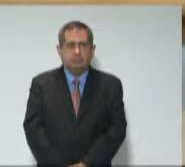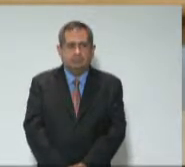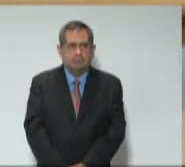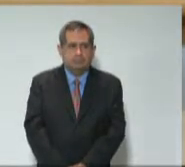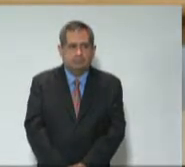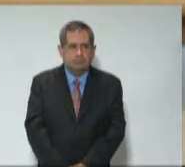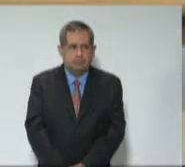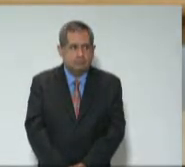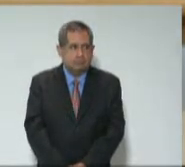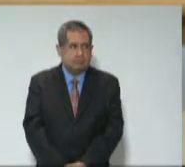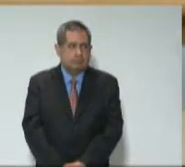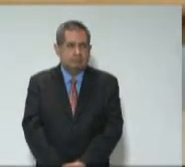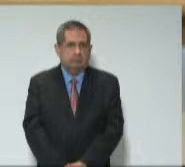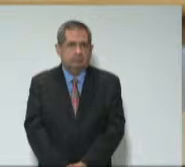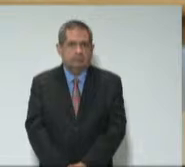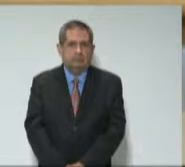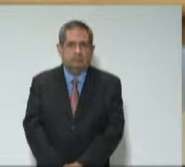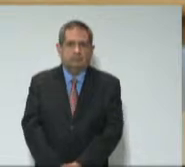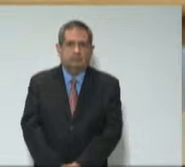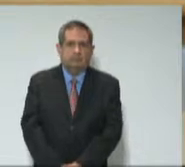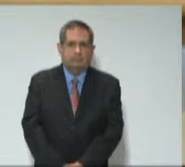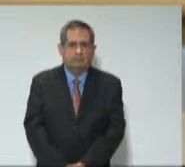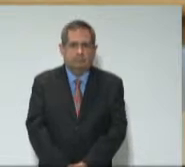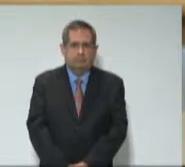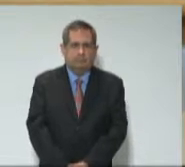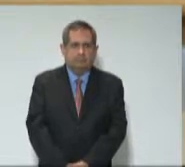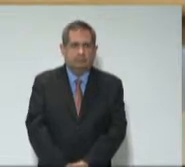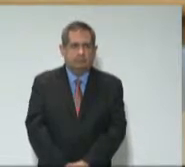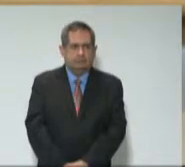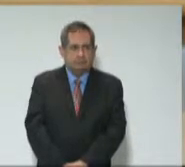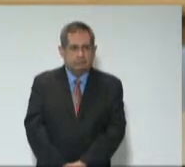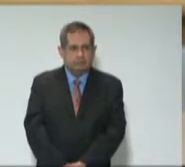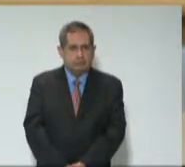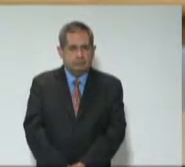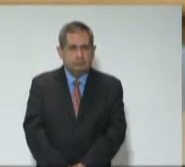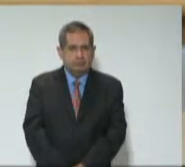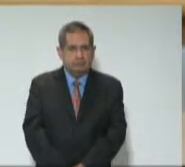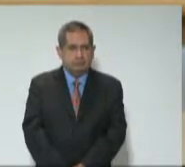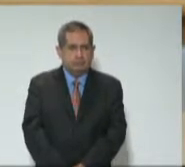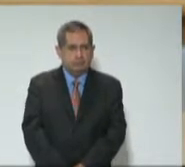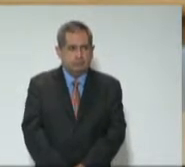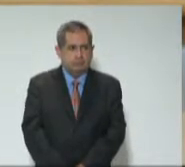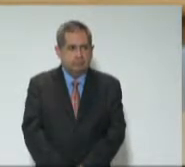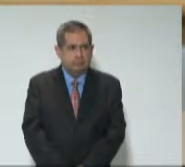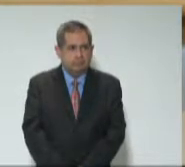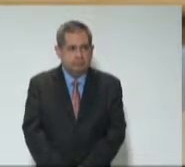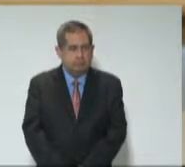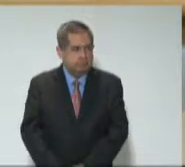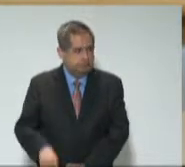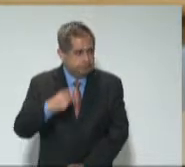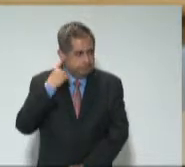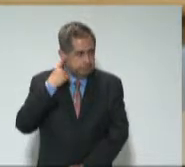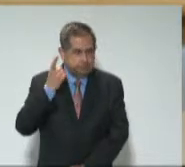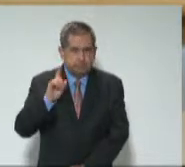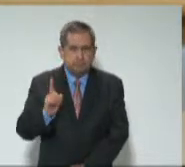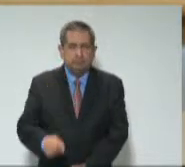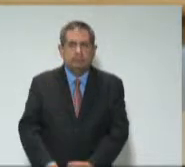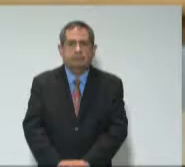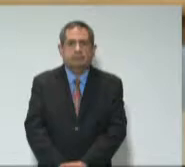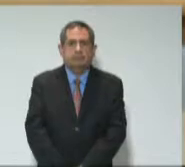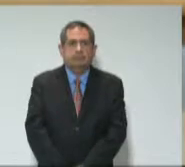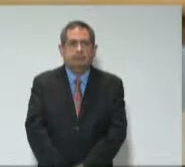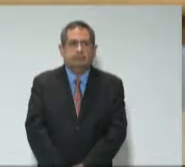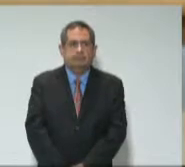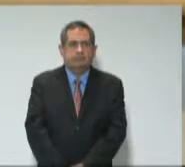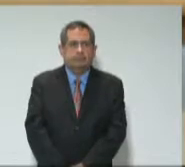por la información alrededor de los casos de covid-19 en un formato de datos abiertos esto definitivamente